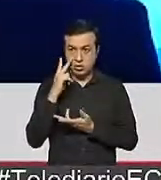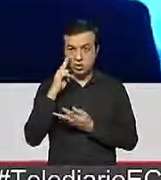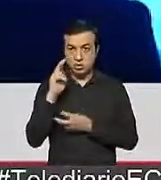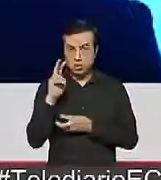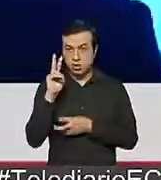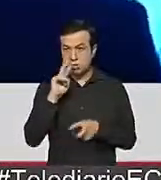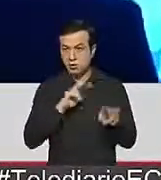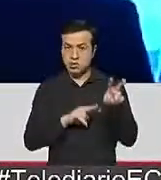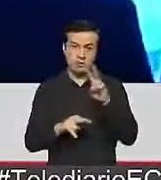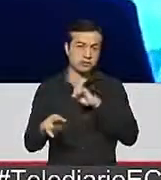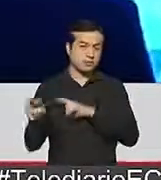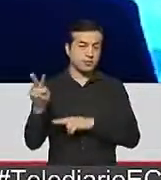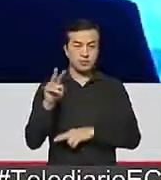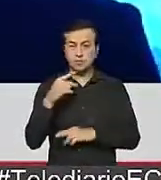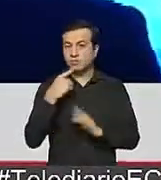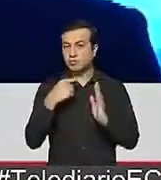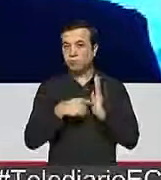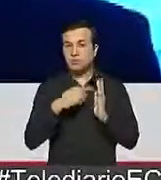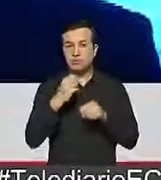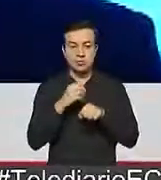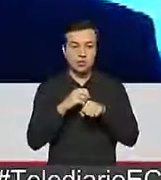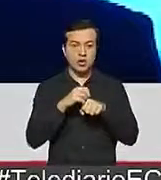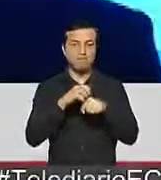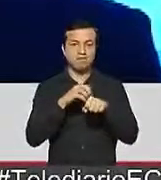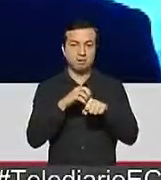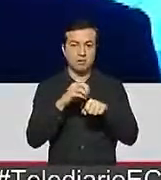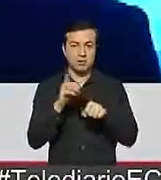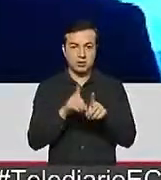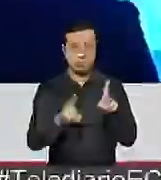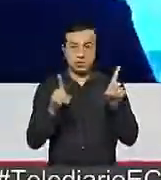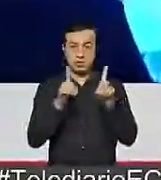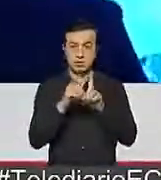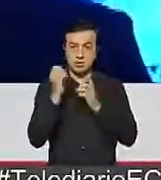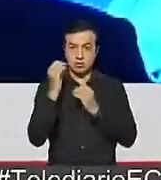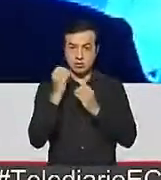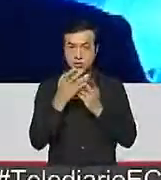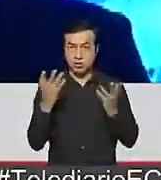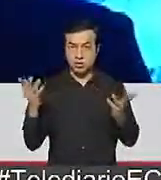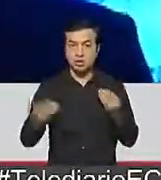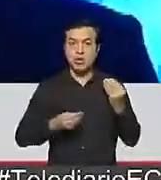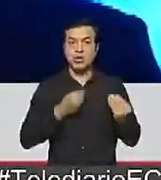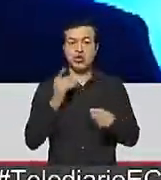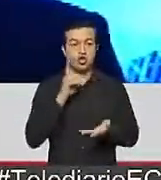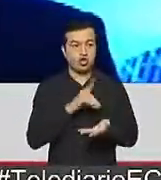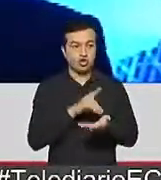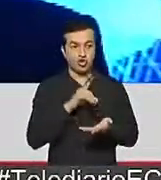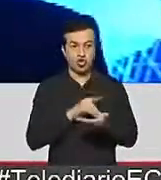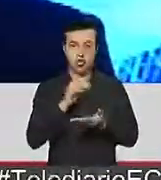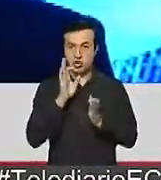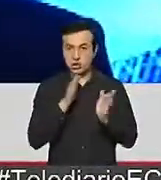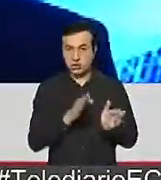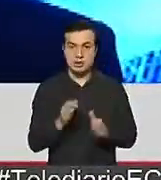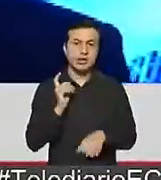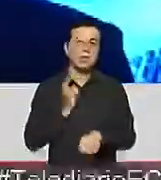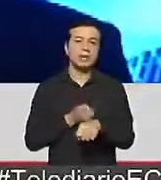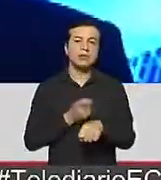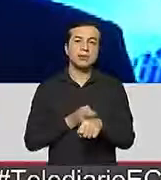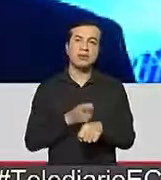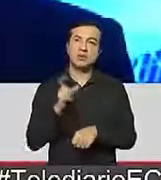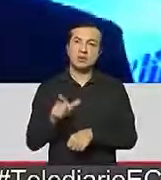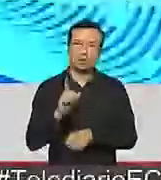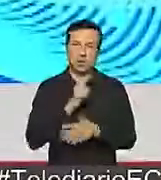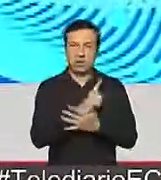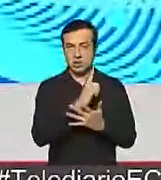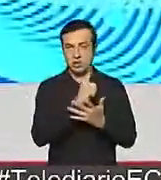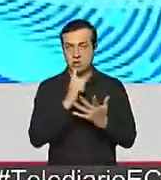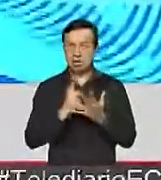investigaciones genómicas, como un tumor que aliados a datos e información permitirá a los médicos dar un tratamiento específico a cada